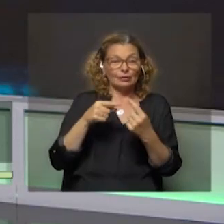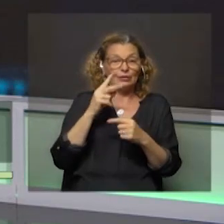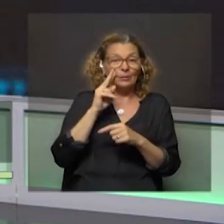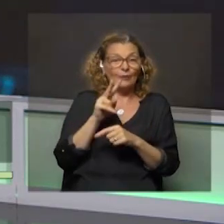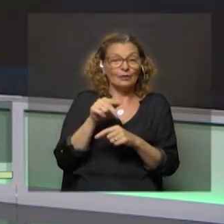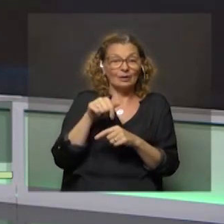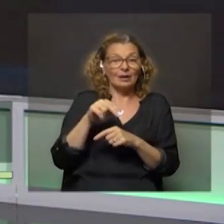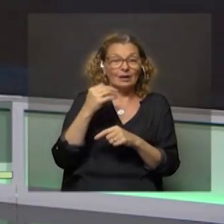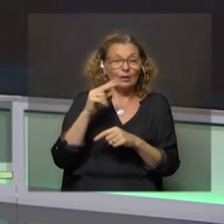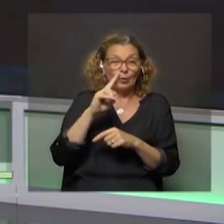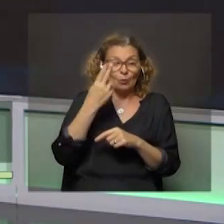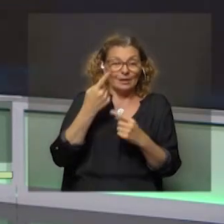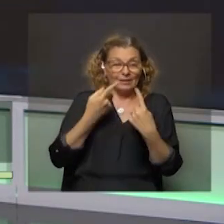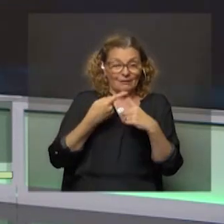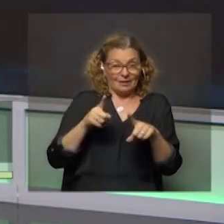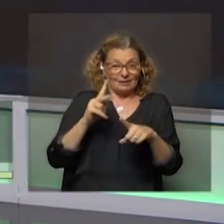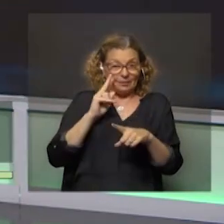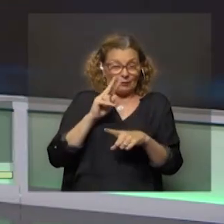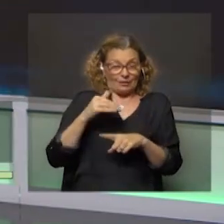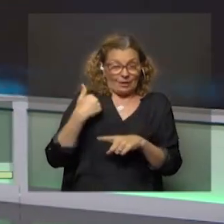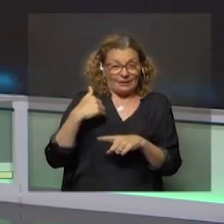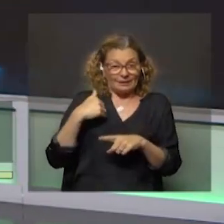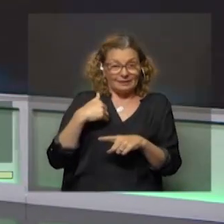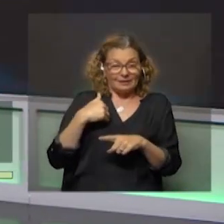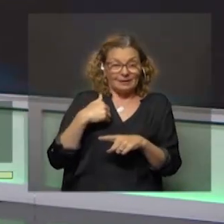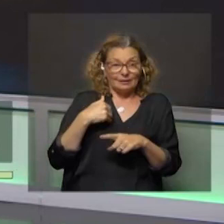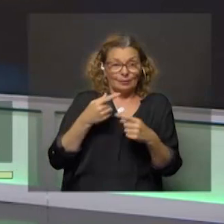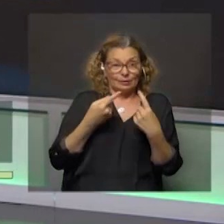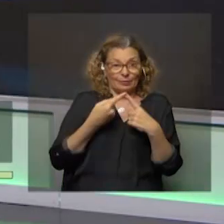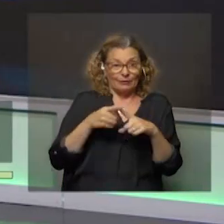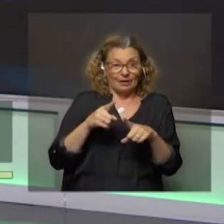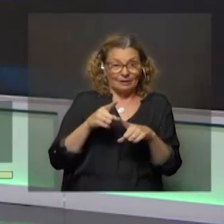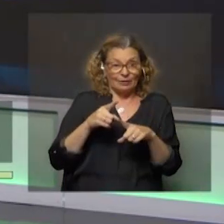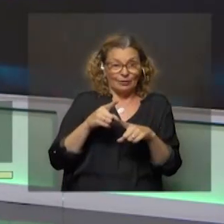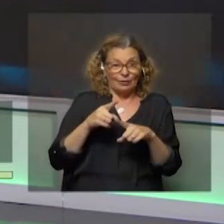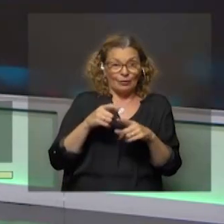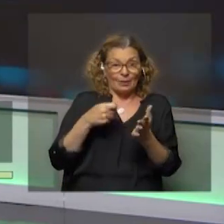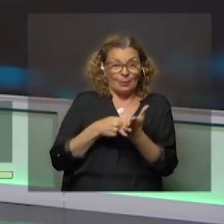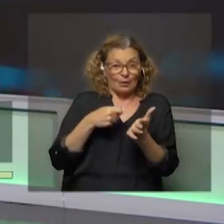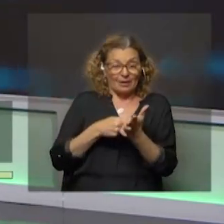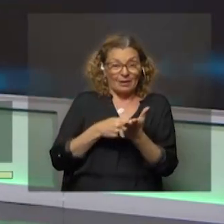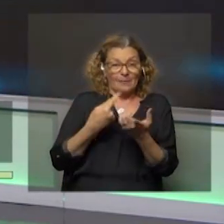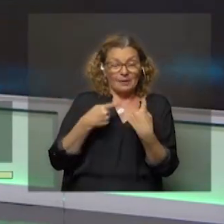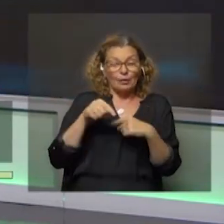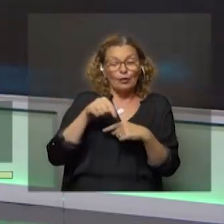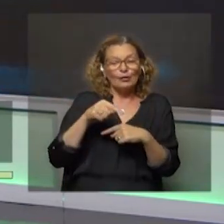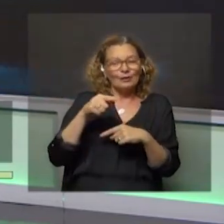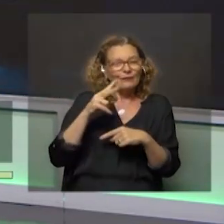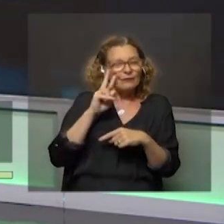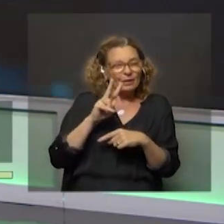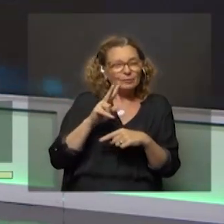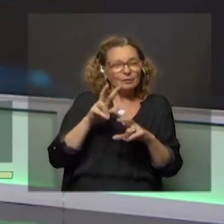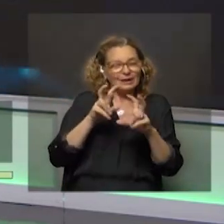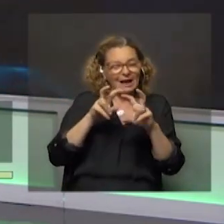que estamos viendo en Uruguay es distinto a lo que estamos viendo en Argentina de hecho es distinto a lo que estamos viendo con la mayoría de las monedas pero lo que nos convoca hoy es justamente